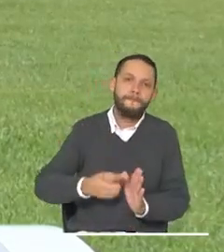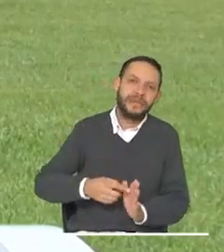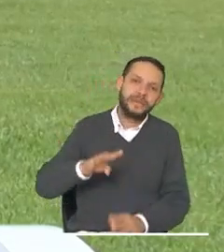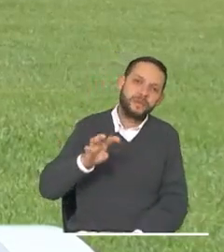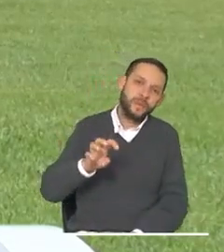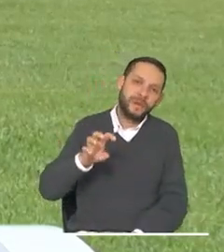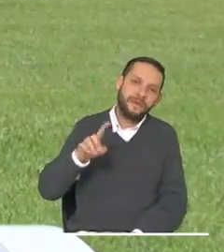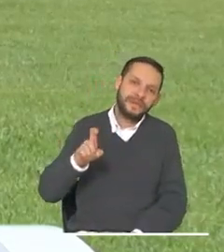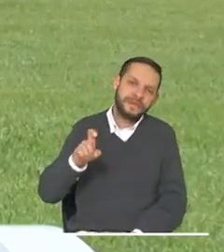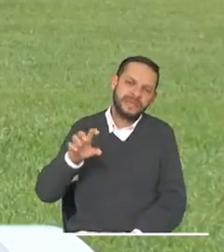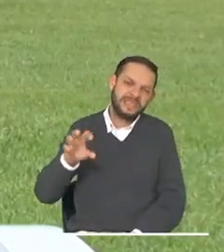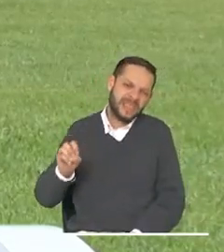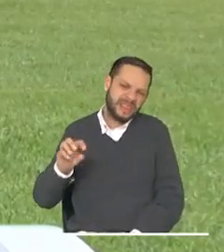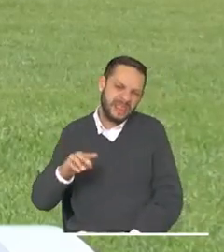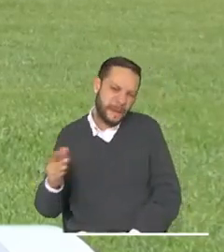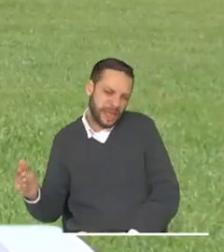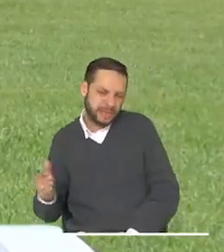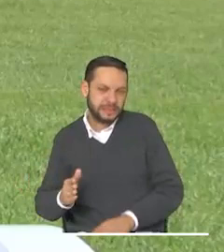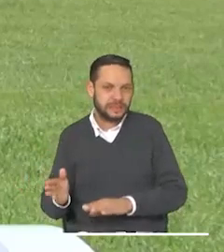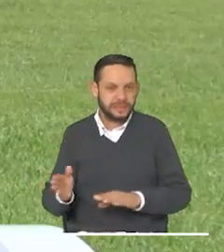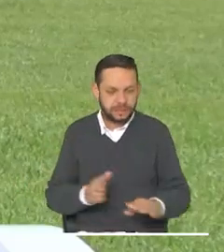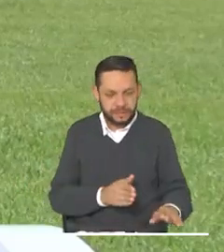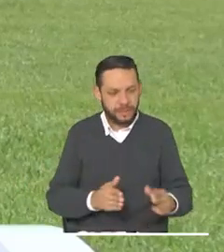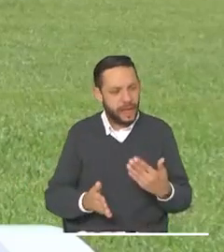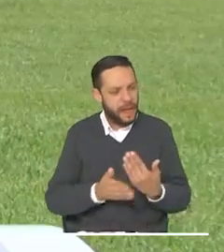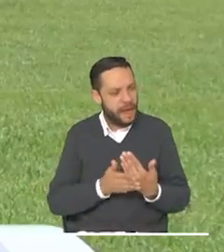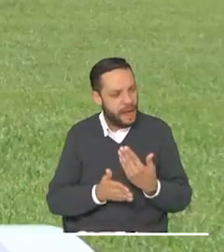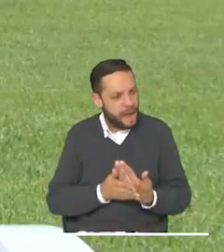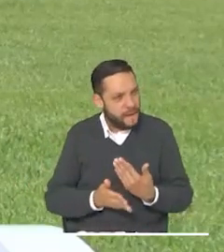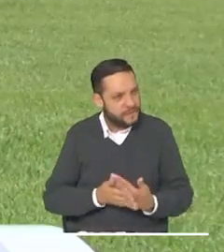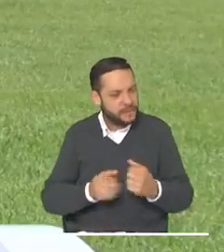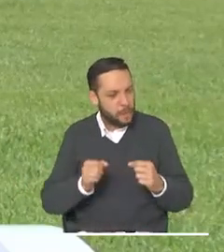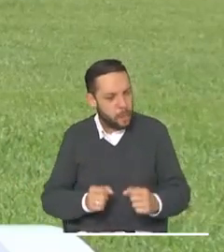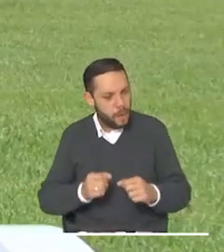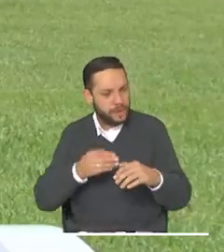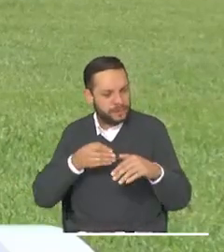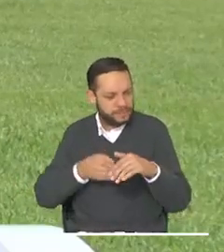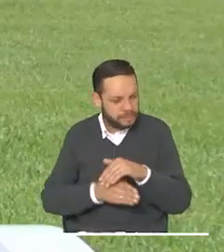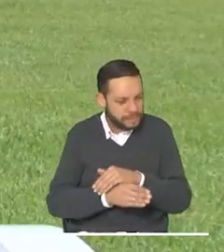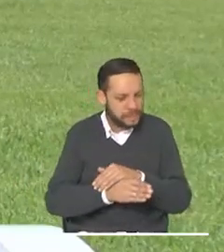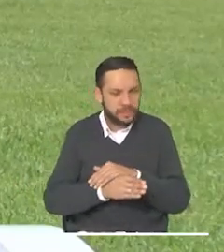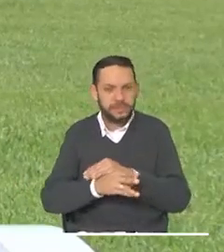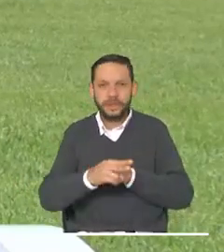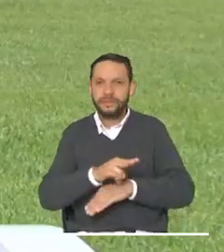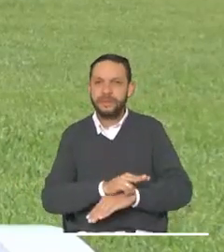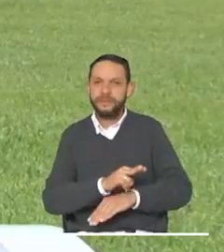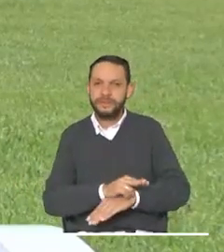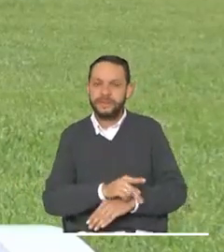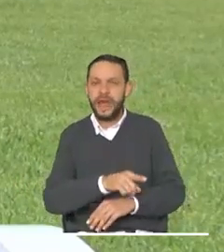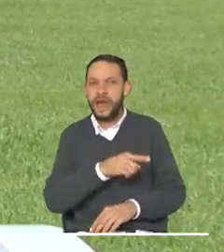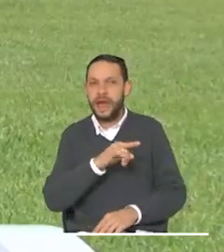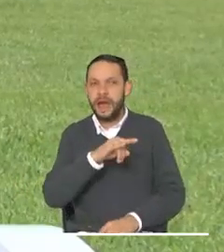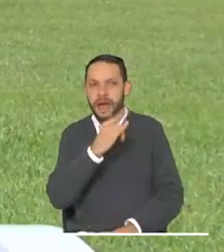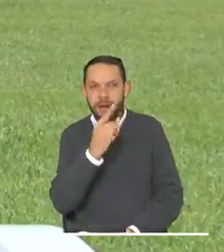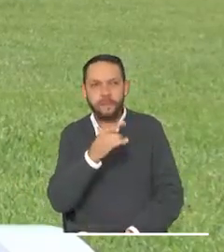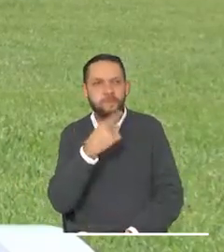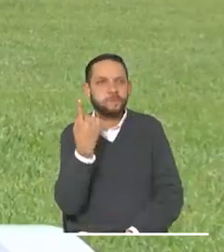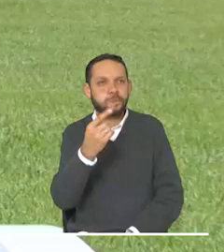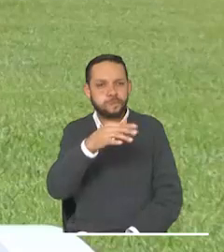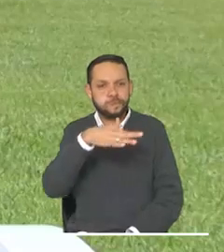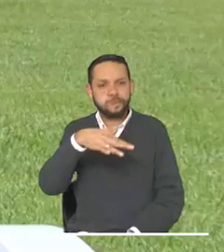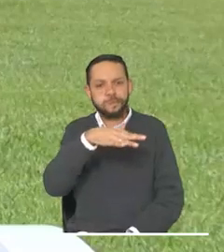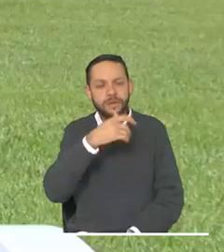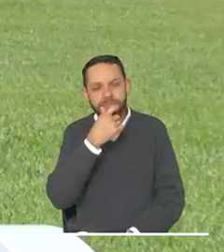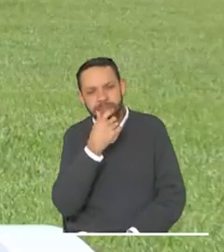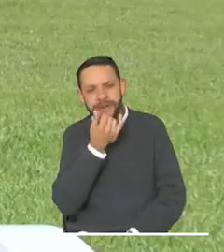representativa porque si me permite denotar y acceder en la observación a que algo está sucediendo pero la figura